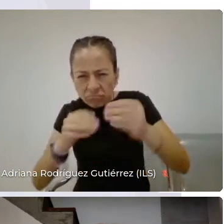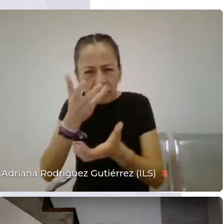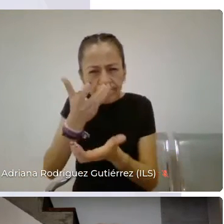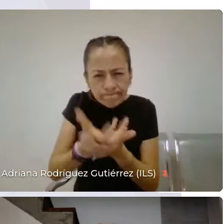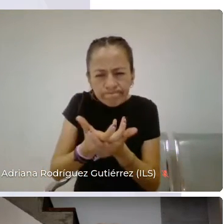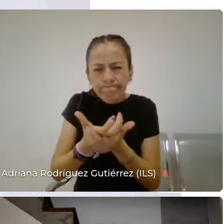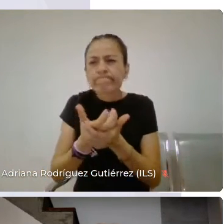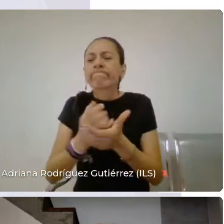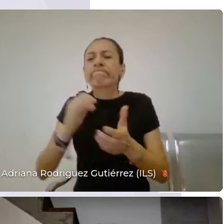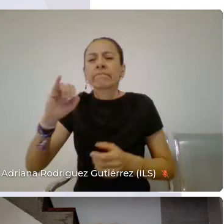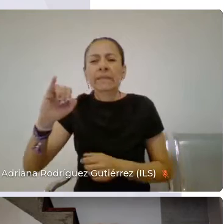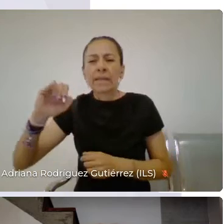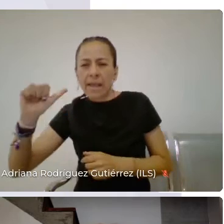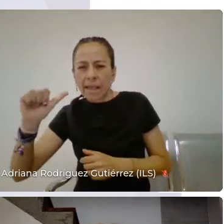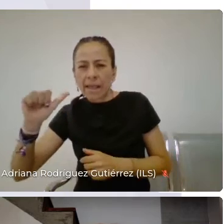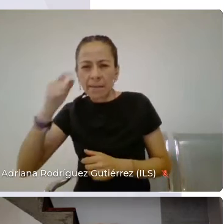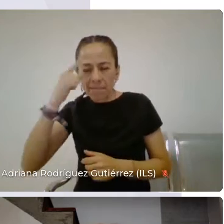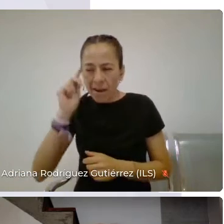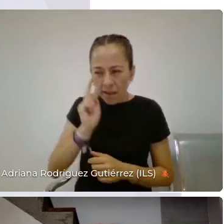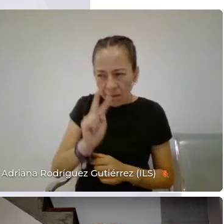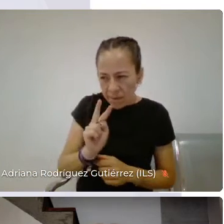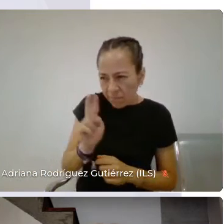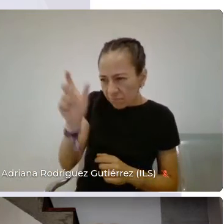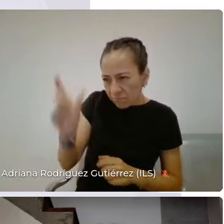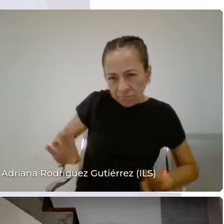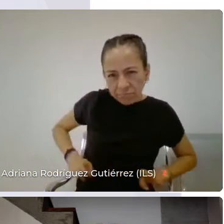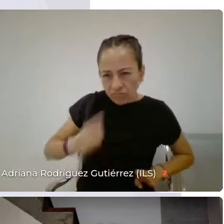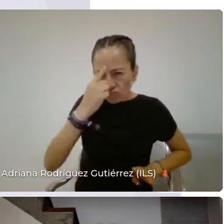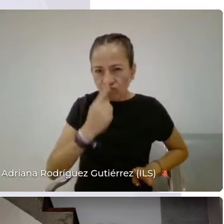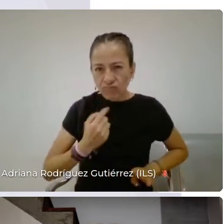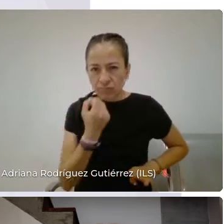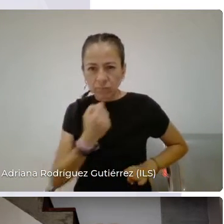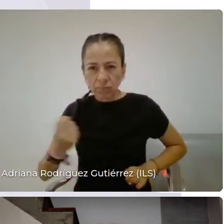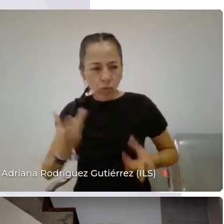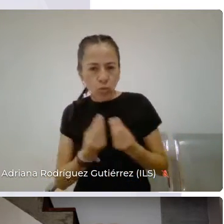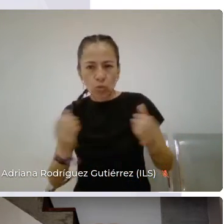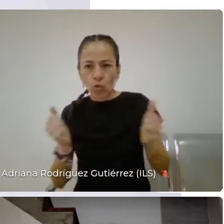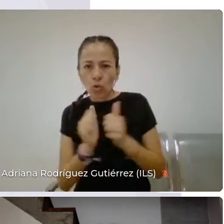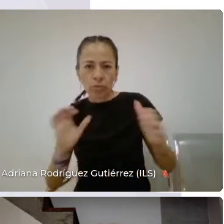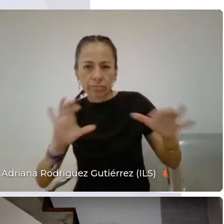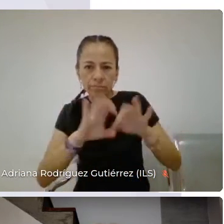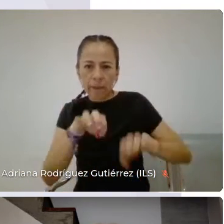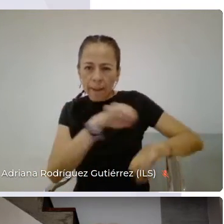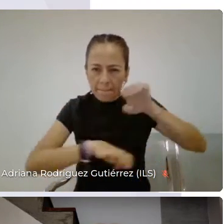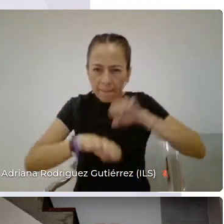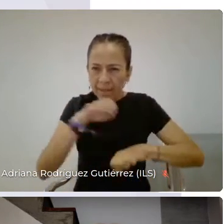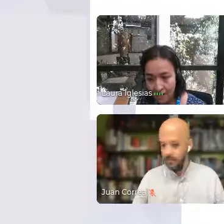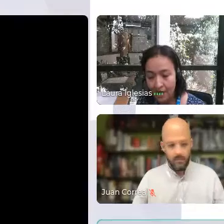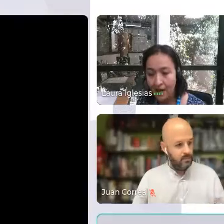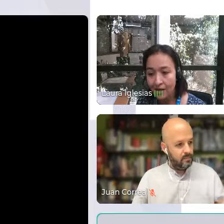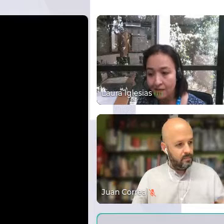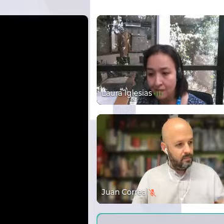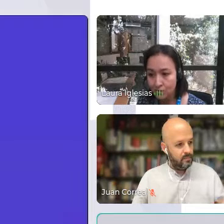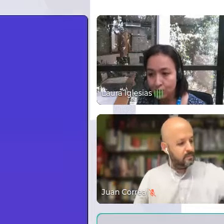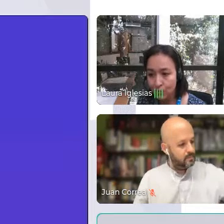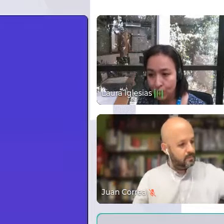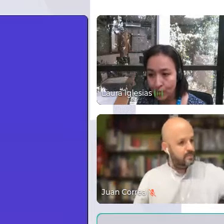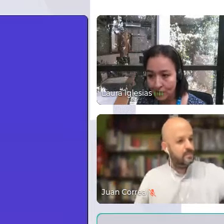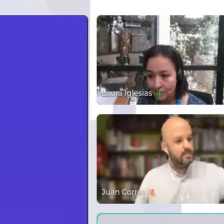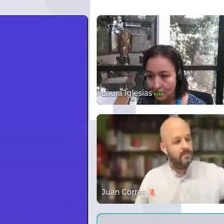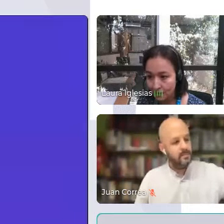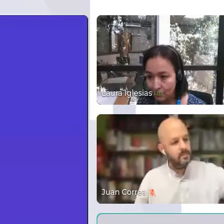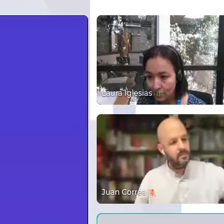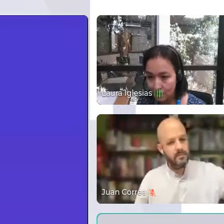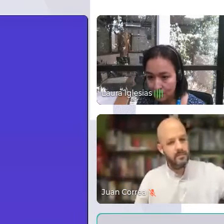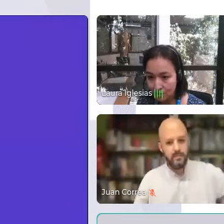de talento diverso con las necesidades de las empresas. Asesora proyectos y empresas basadas en inteligencia artificial. Antes de eso formó